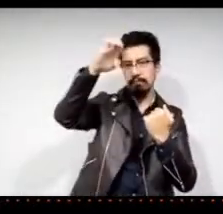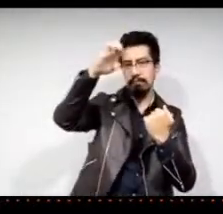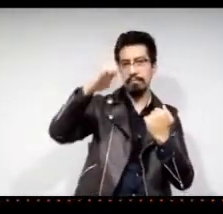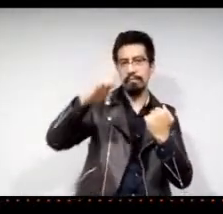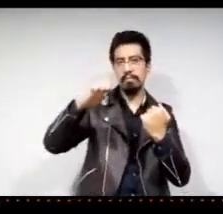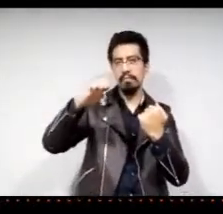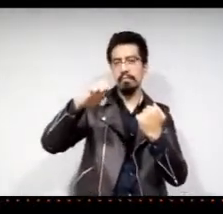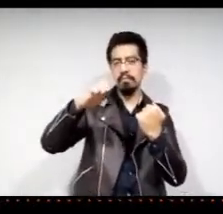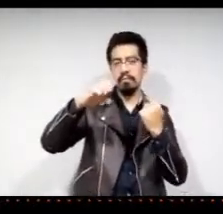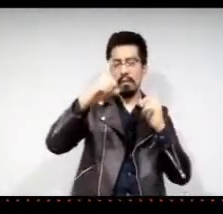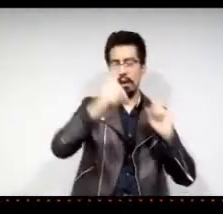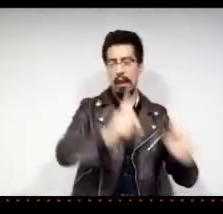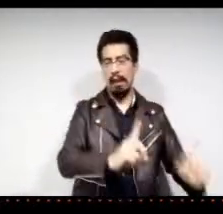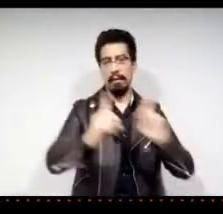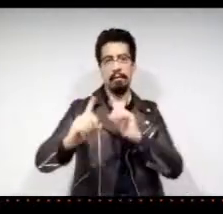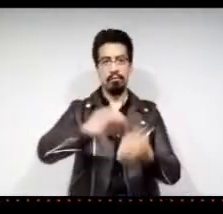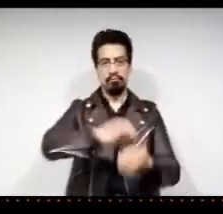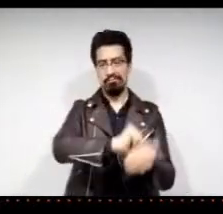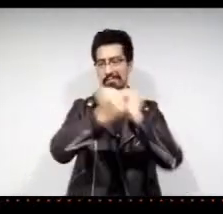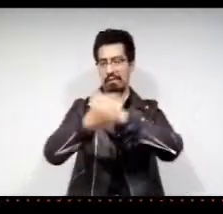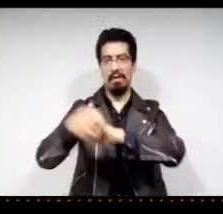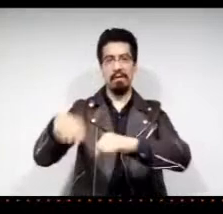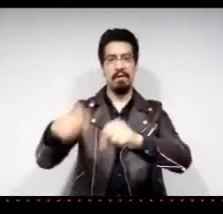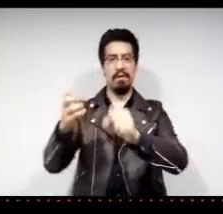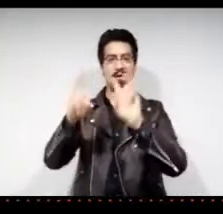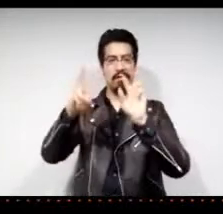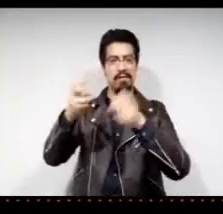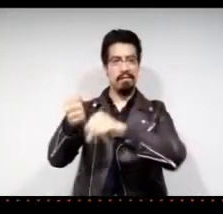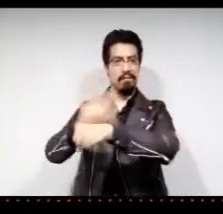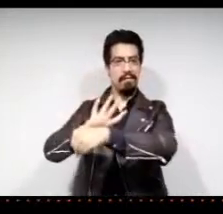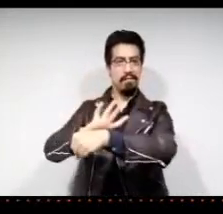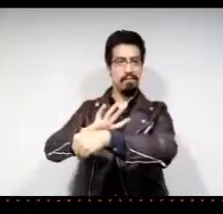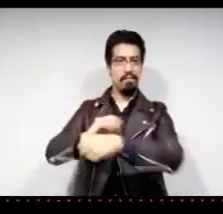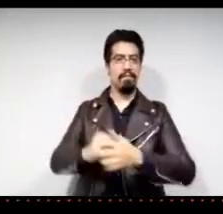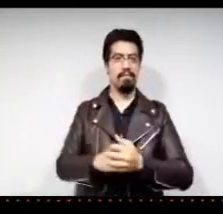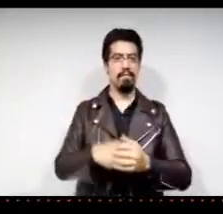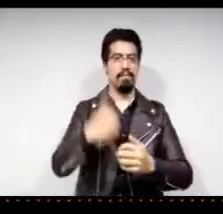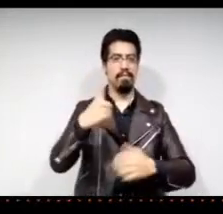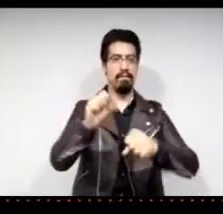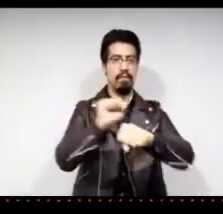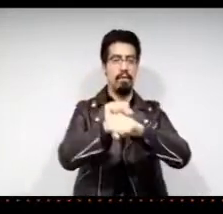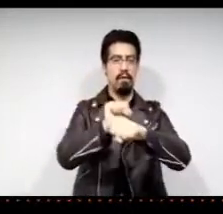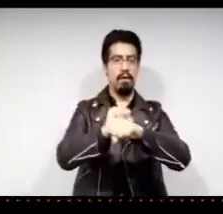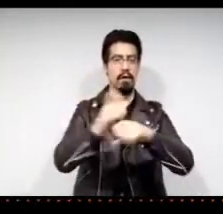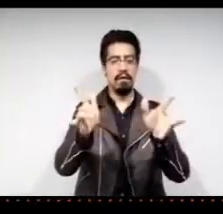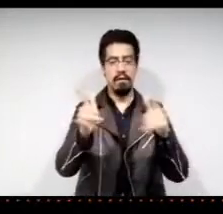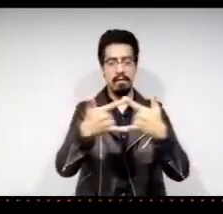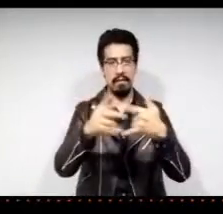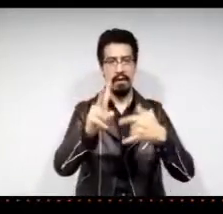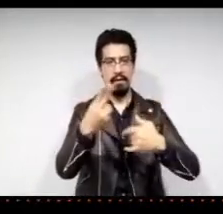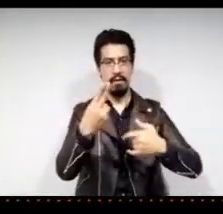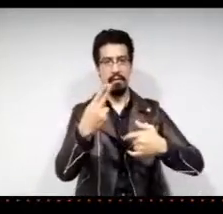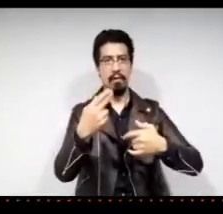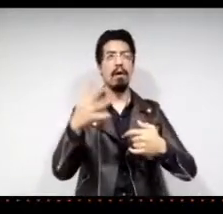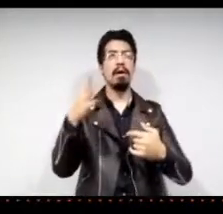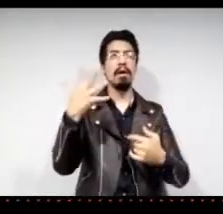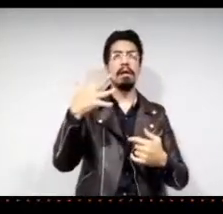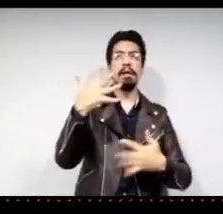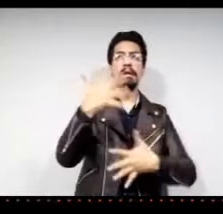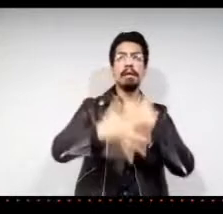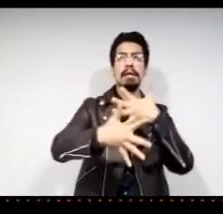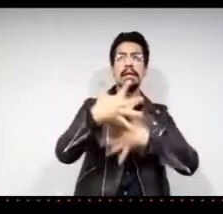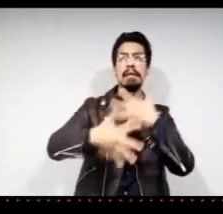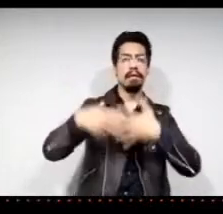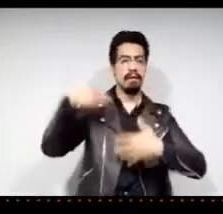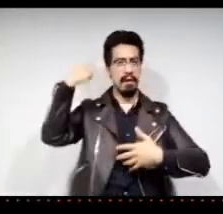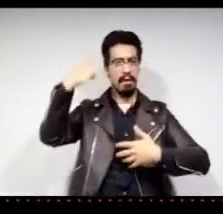la pandemia. Cerramos una semana la universidad a partir como del 15 de marzo, si mal no recuerdo,